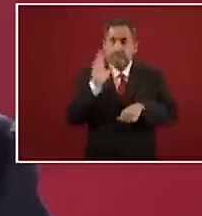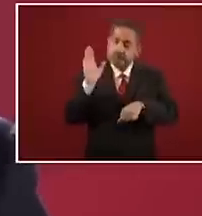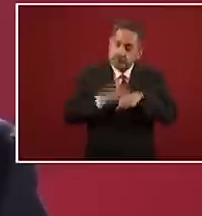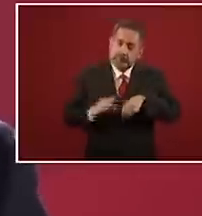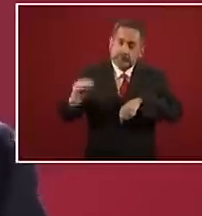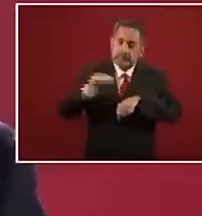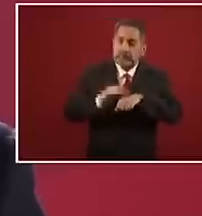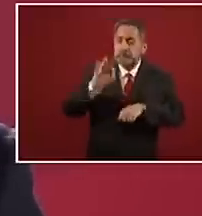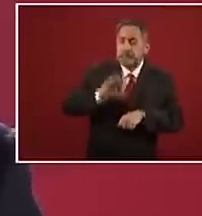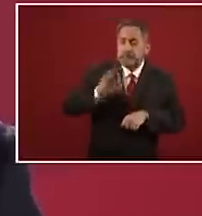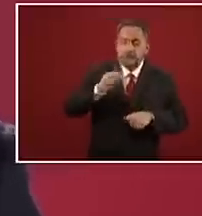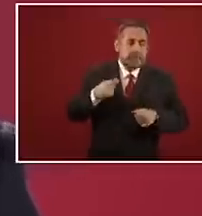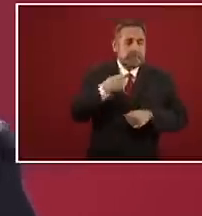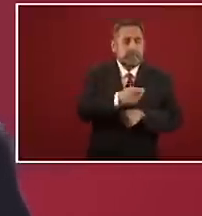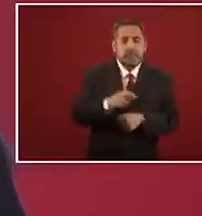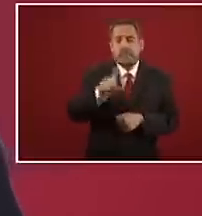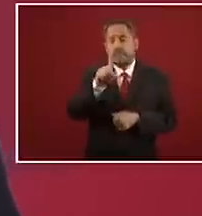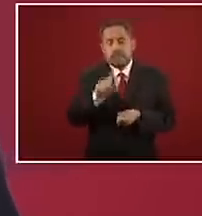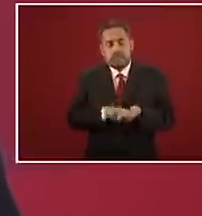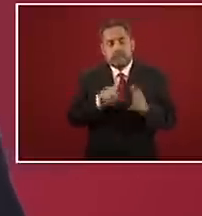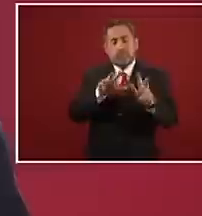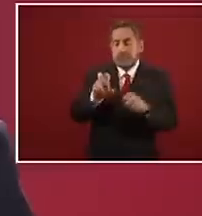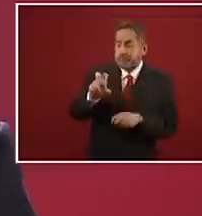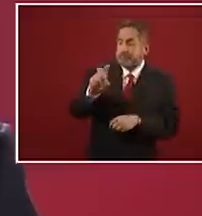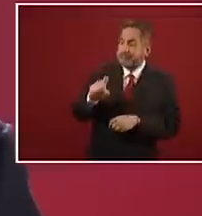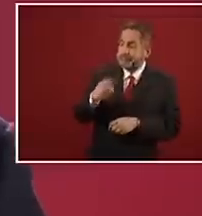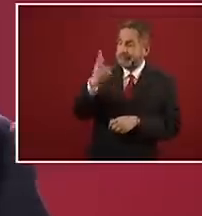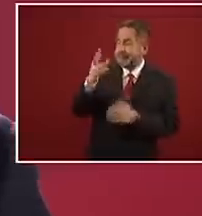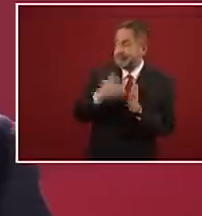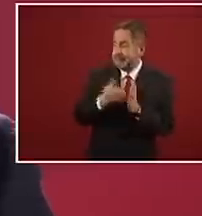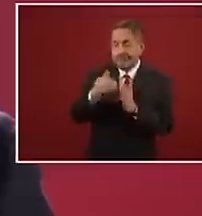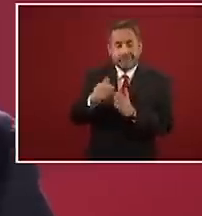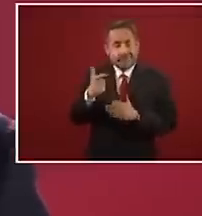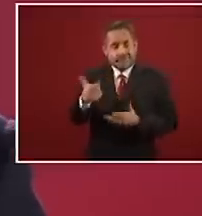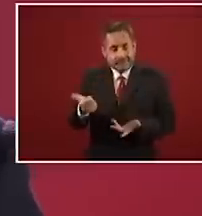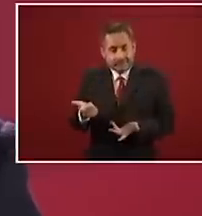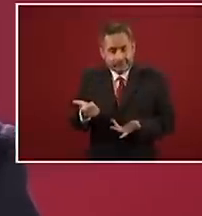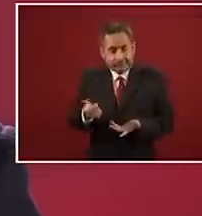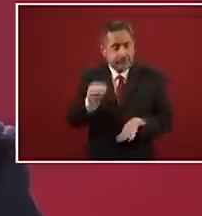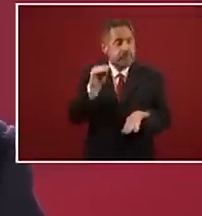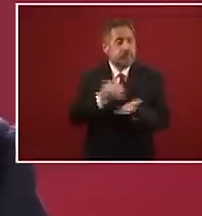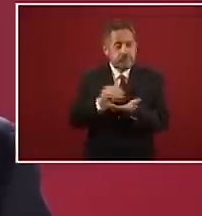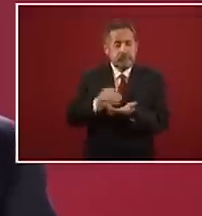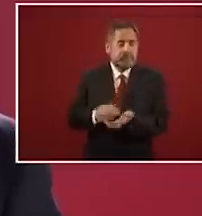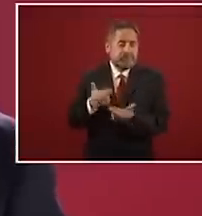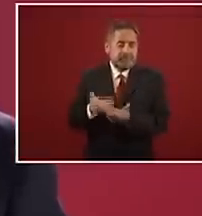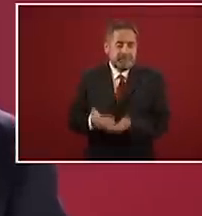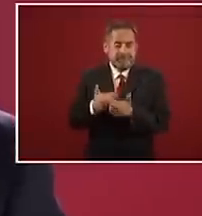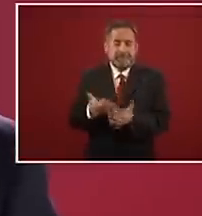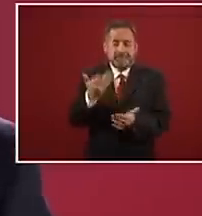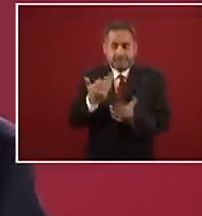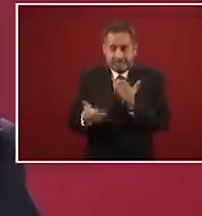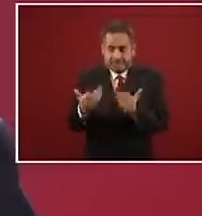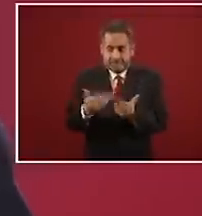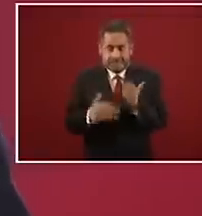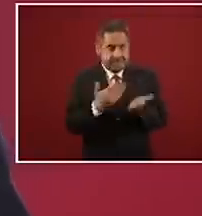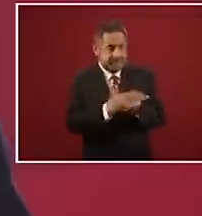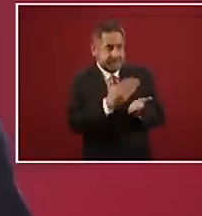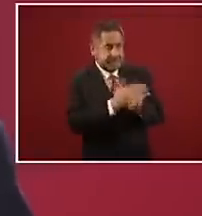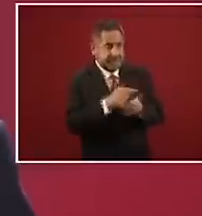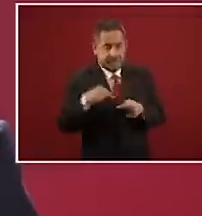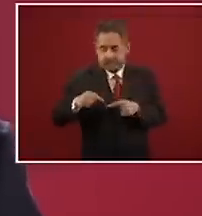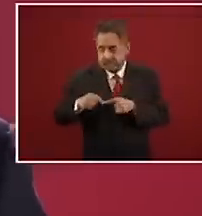intereses 1.833 millones de pesos. Y todavía existe un remanente de pago de aquí a